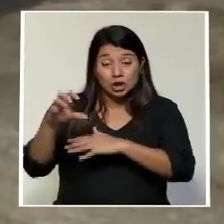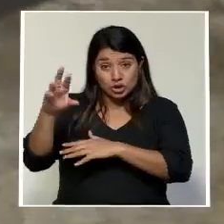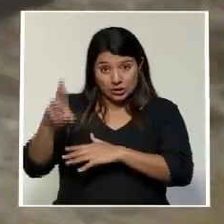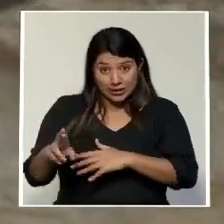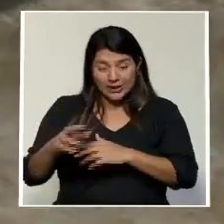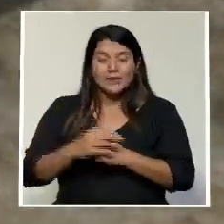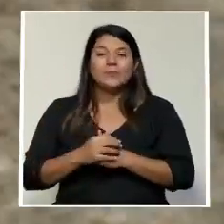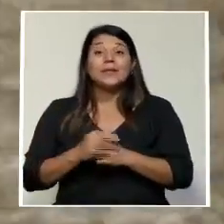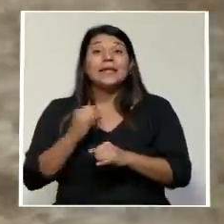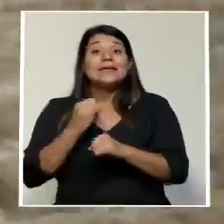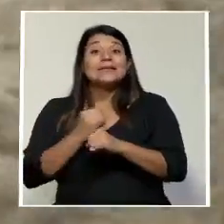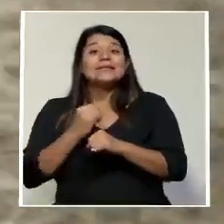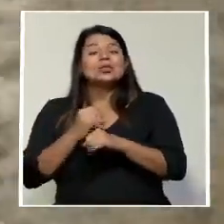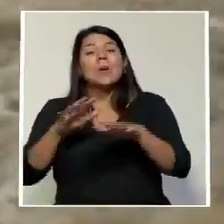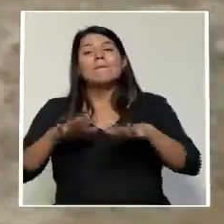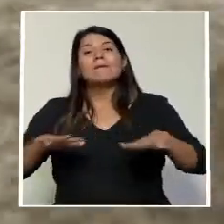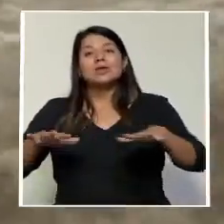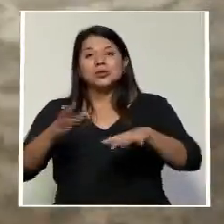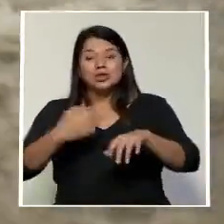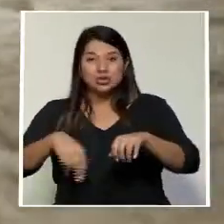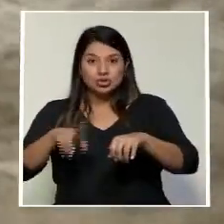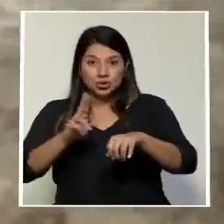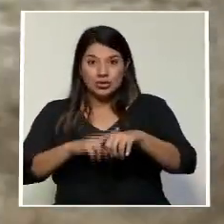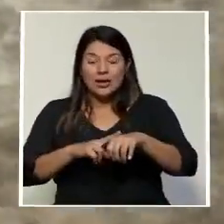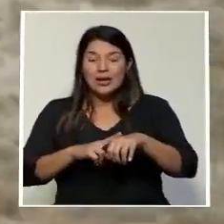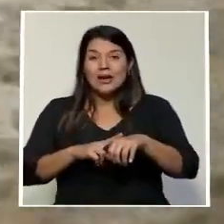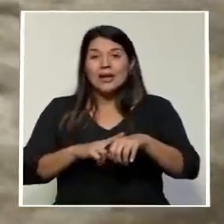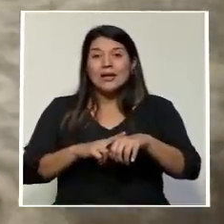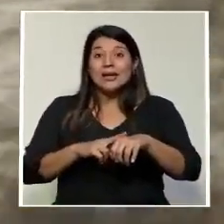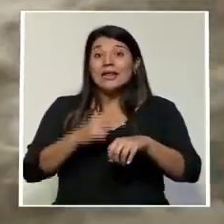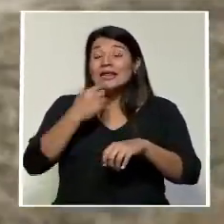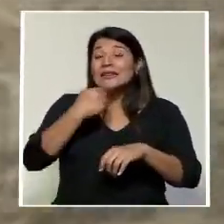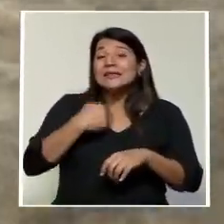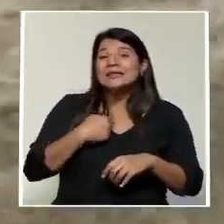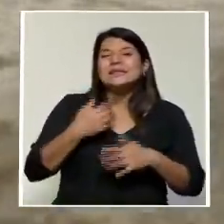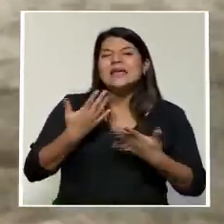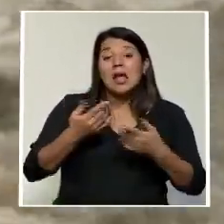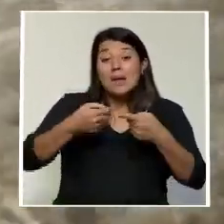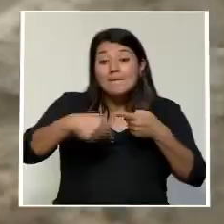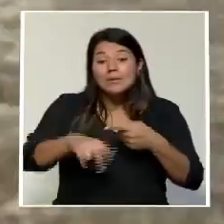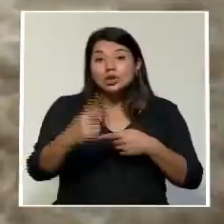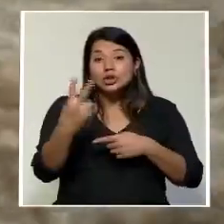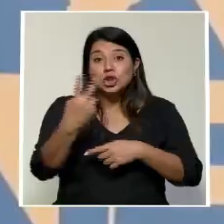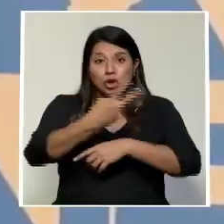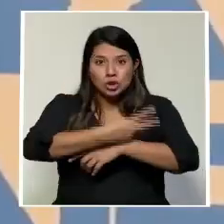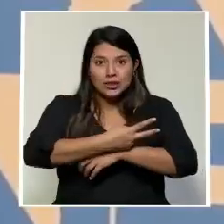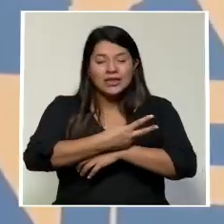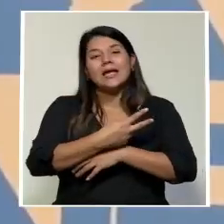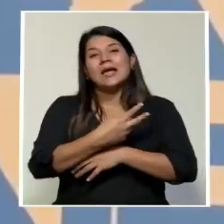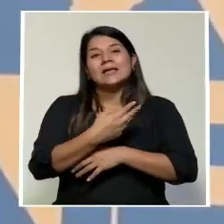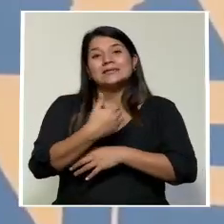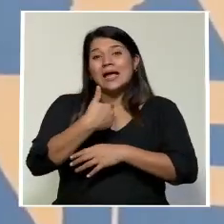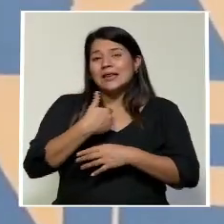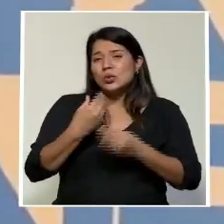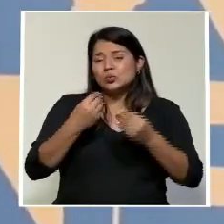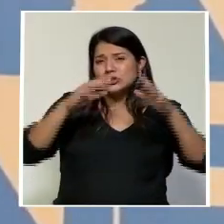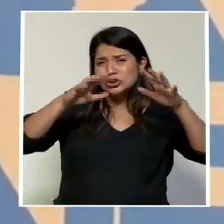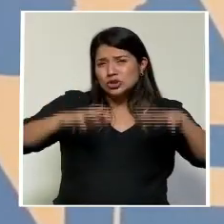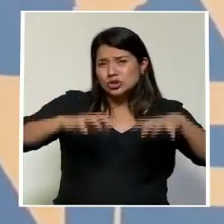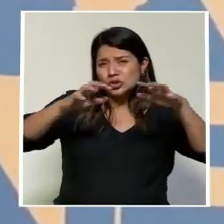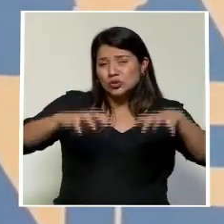Instituto Meteorológico Nacional, prácticamente nos indica que los próximos dos días vamos a estar bajo la influencia de lluvias